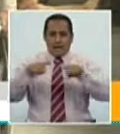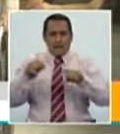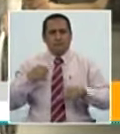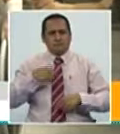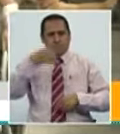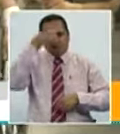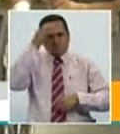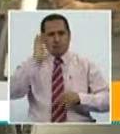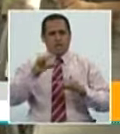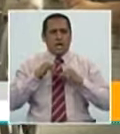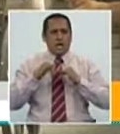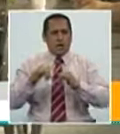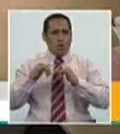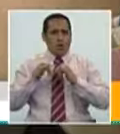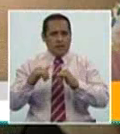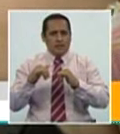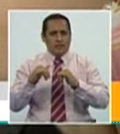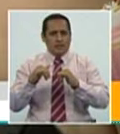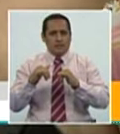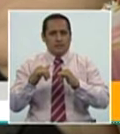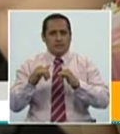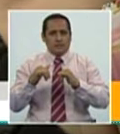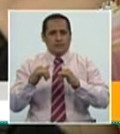Ellos son capaces como tú.